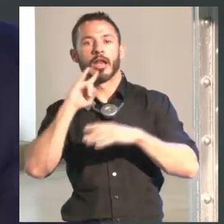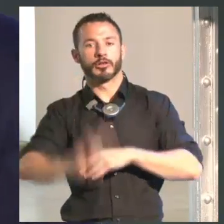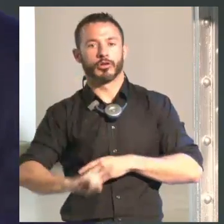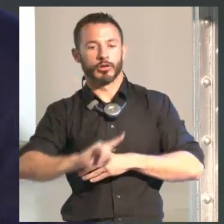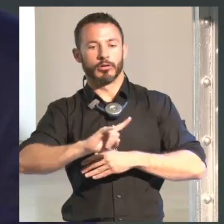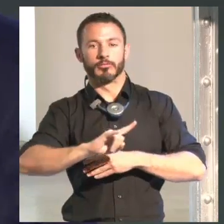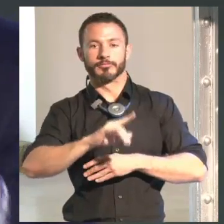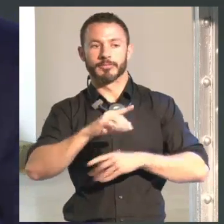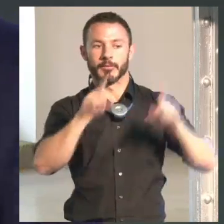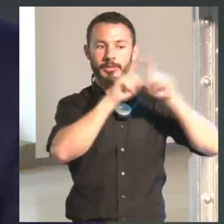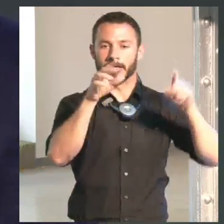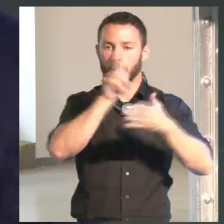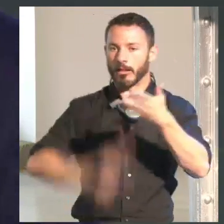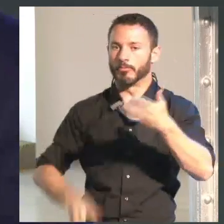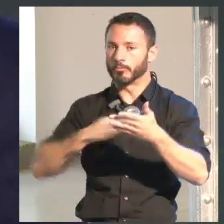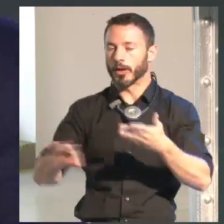nos interfieran